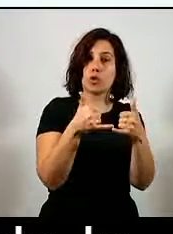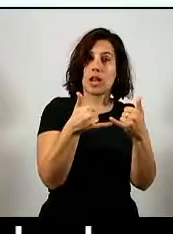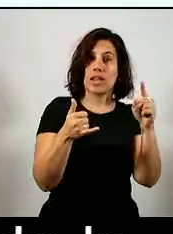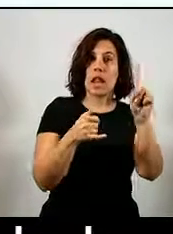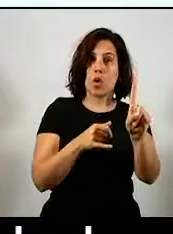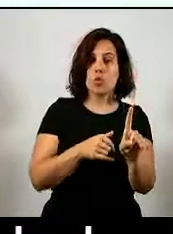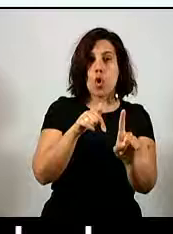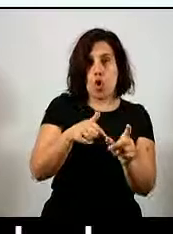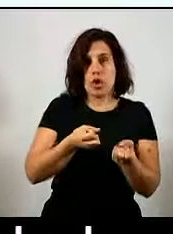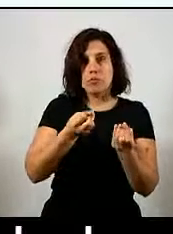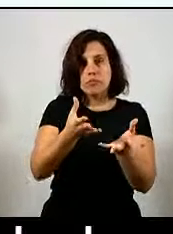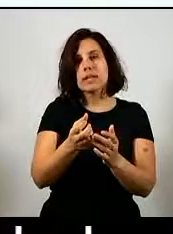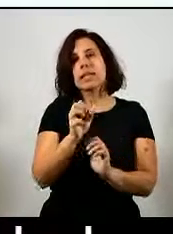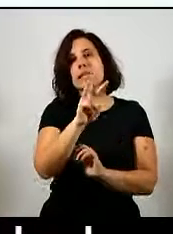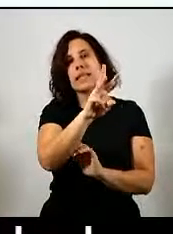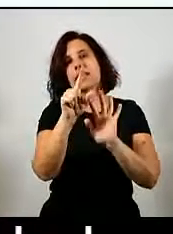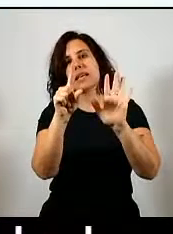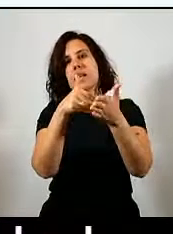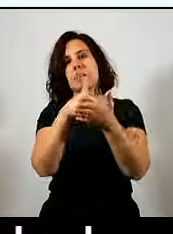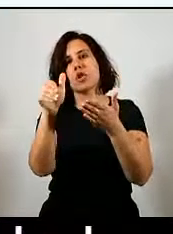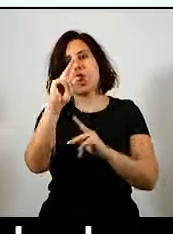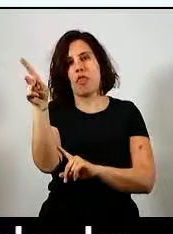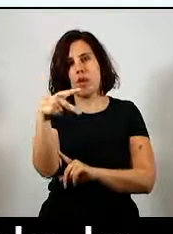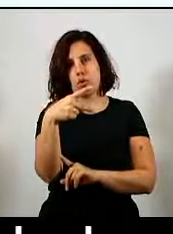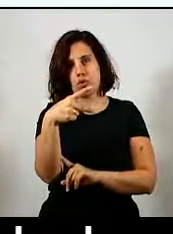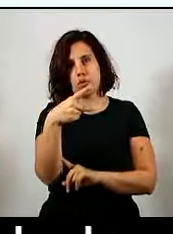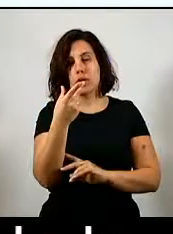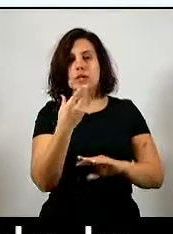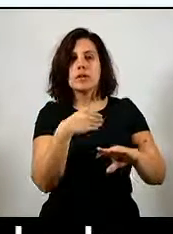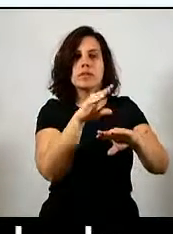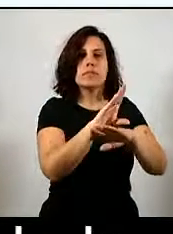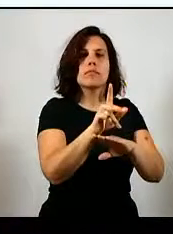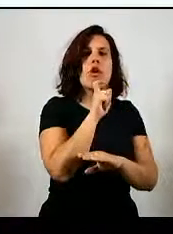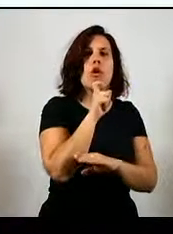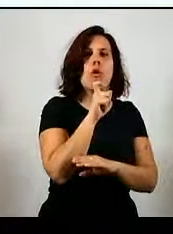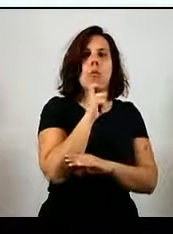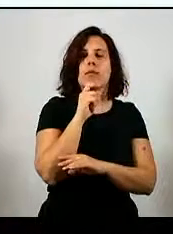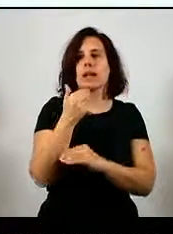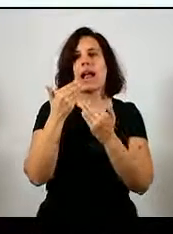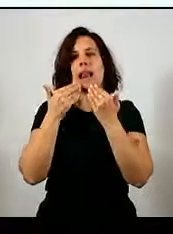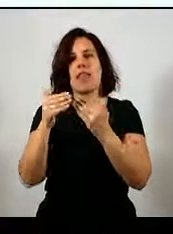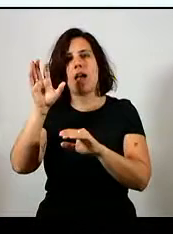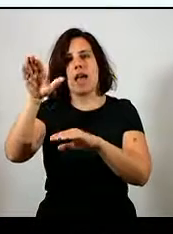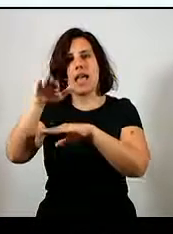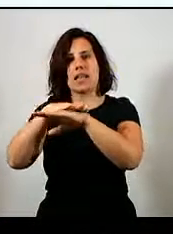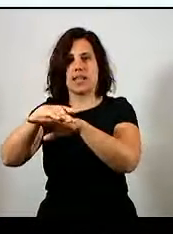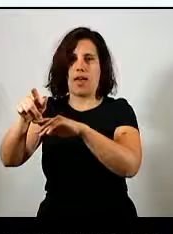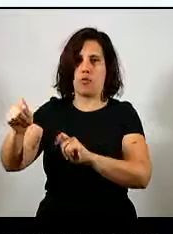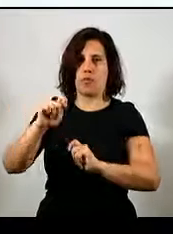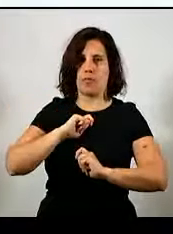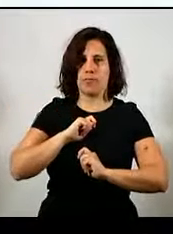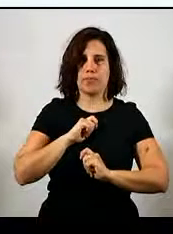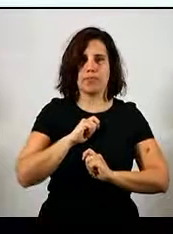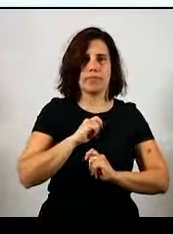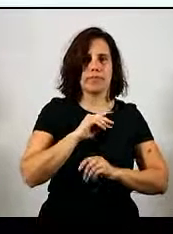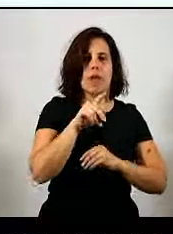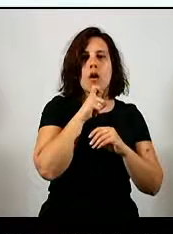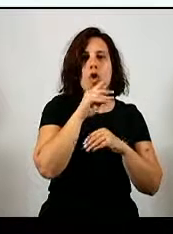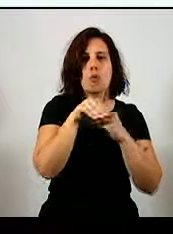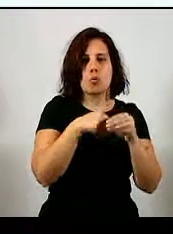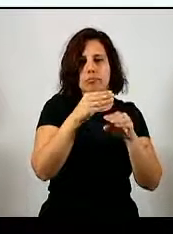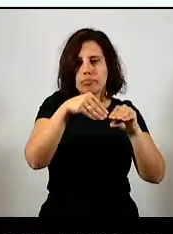de 36 millones de euros, financiado con transferencias del Estado y distribuido en las siguientes anualidades.